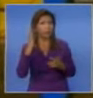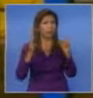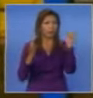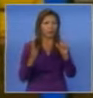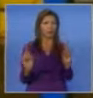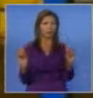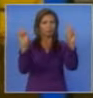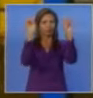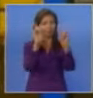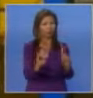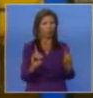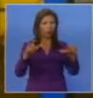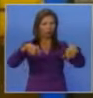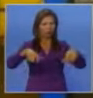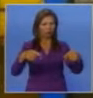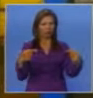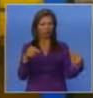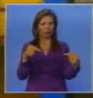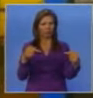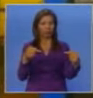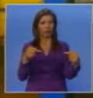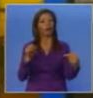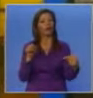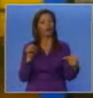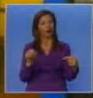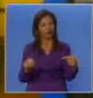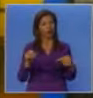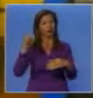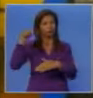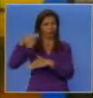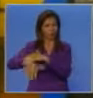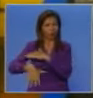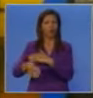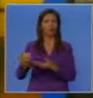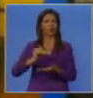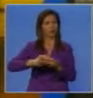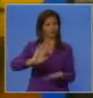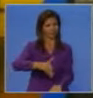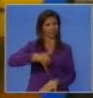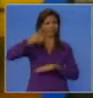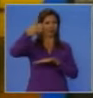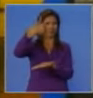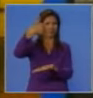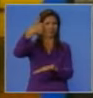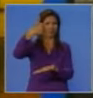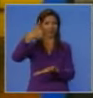caras y fue la oportunidad para que la selección sudamericana levante la Copa de Campeón después